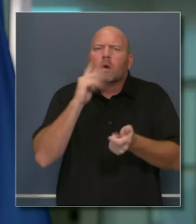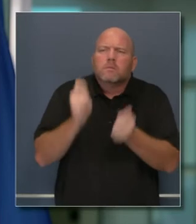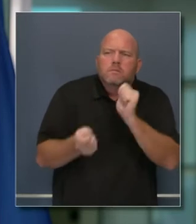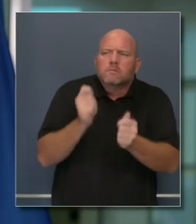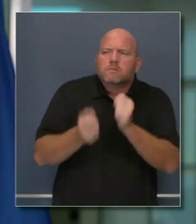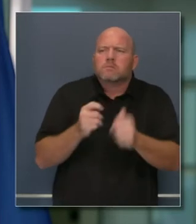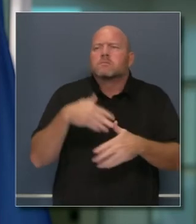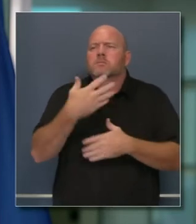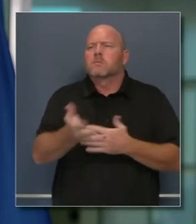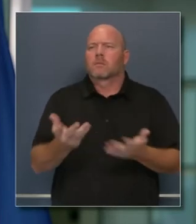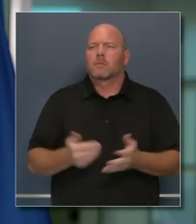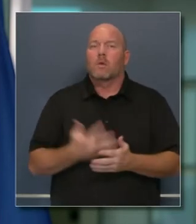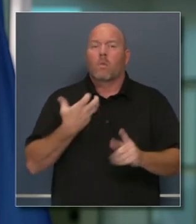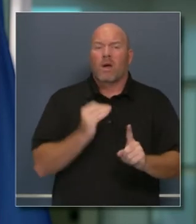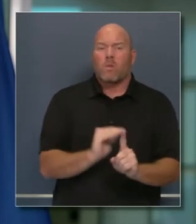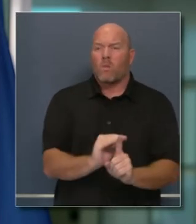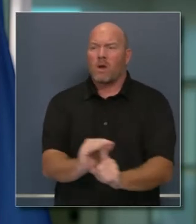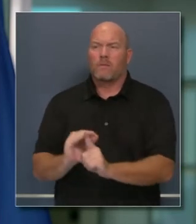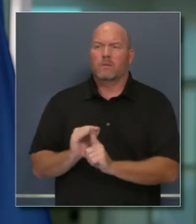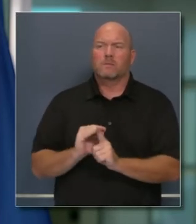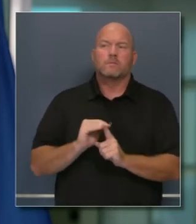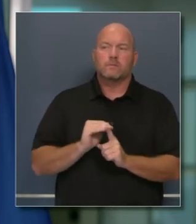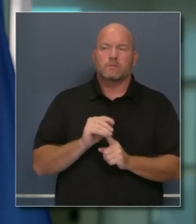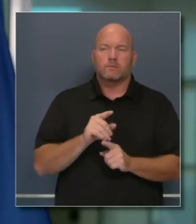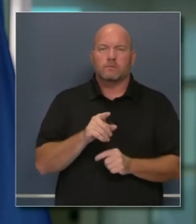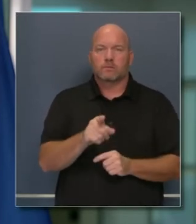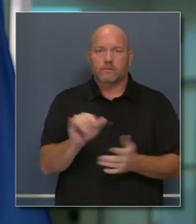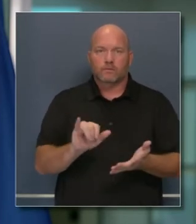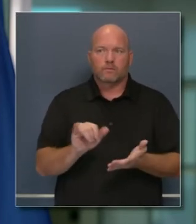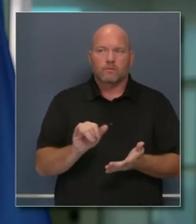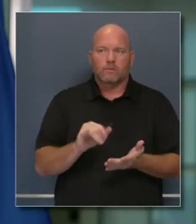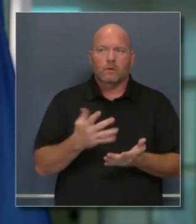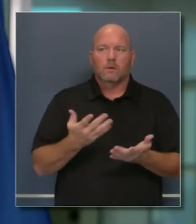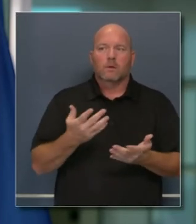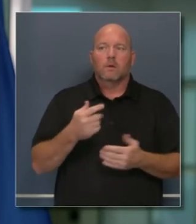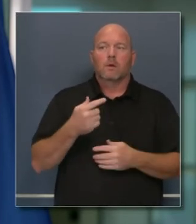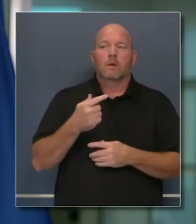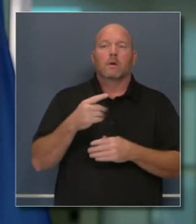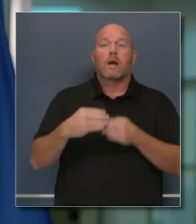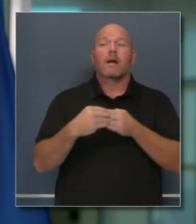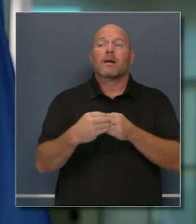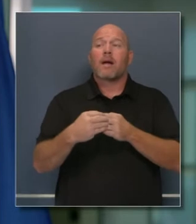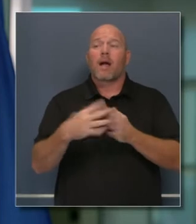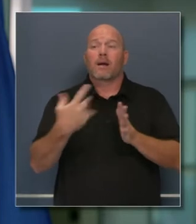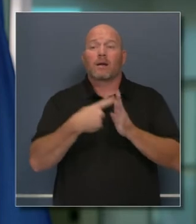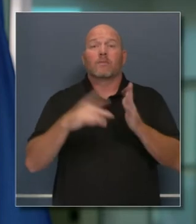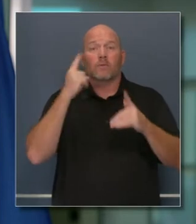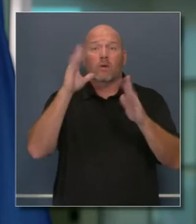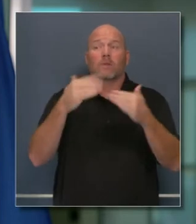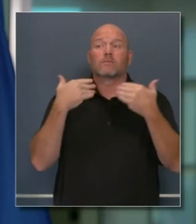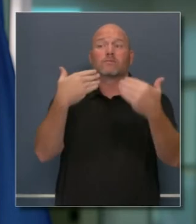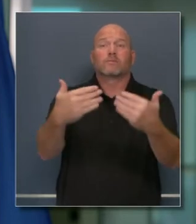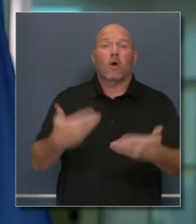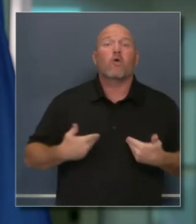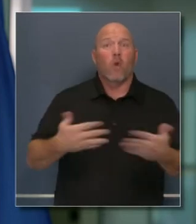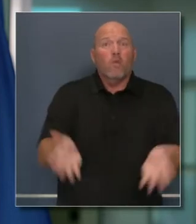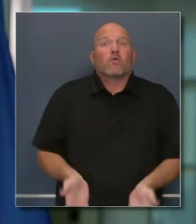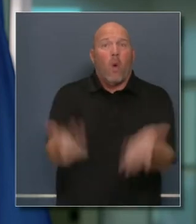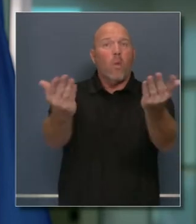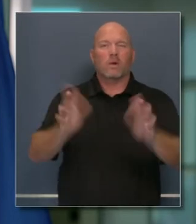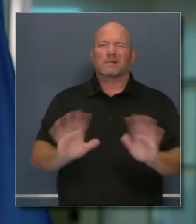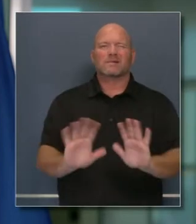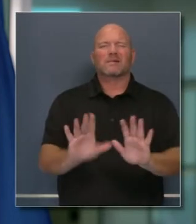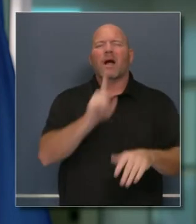Quiero recordarle a toda la gente, como subtexto, tal vez para responder a su pregunta, que guía no representa